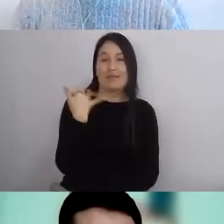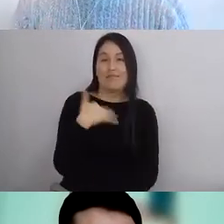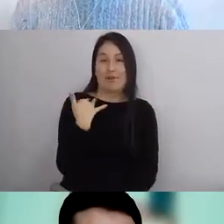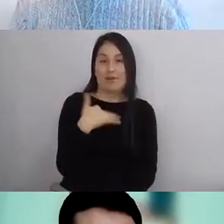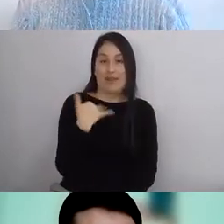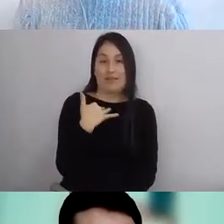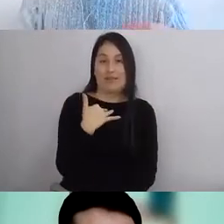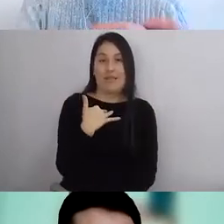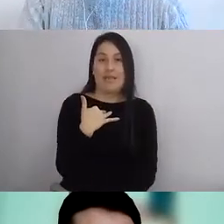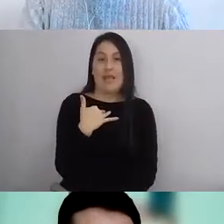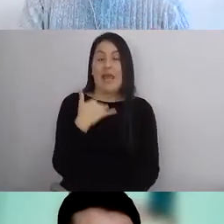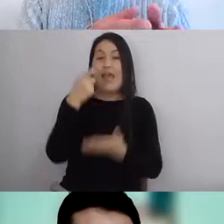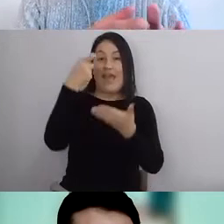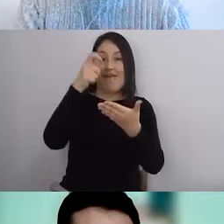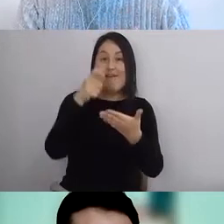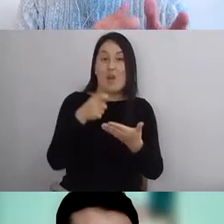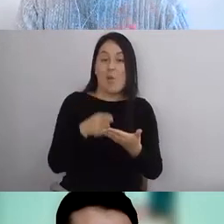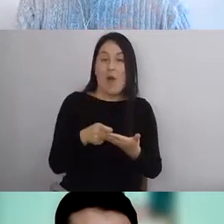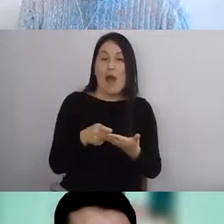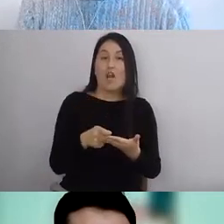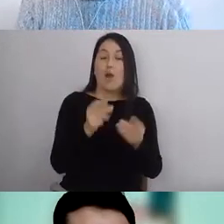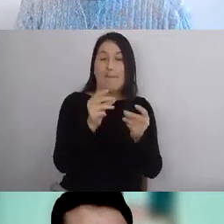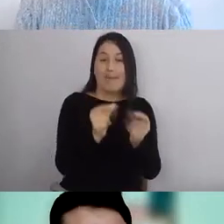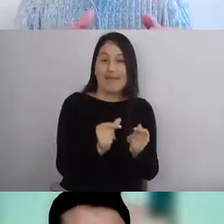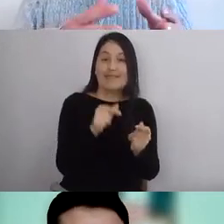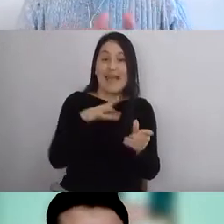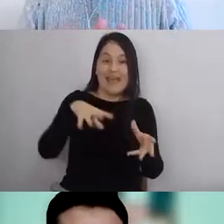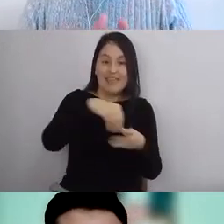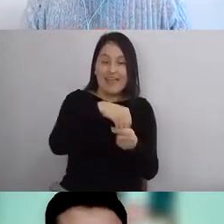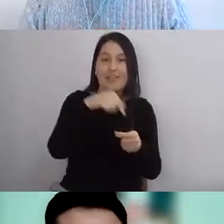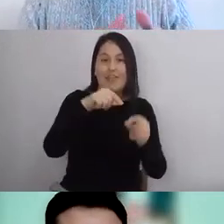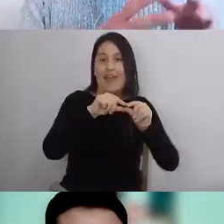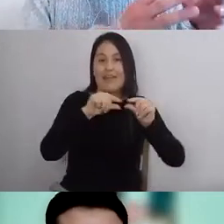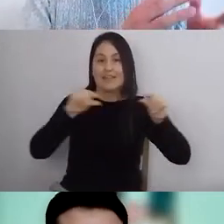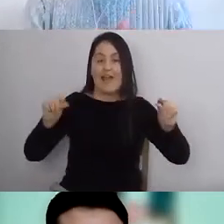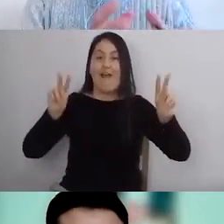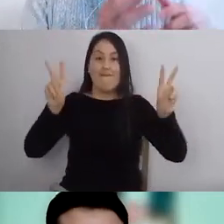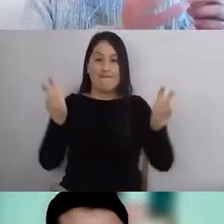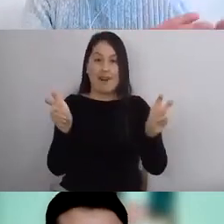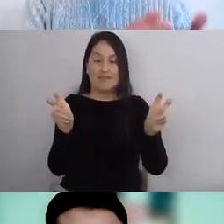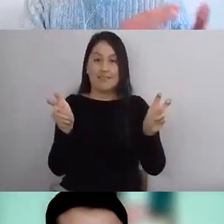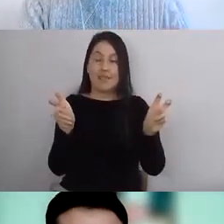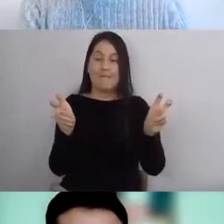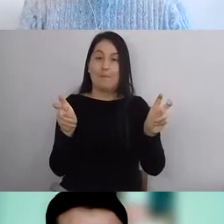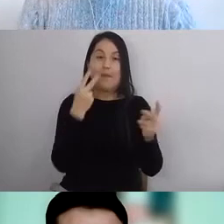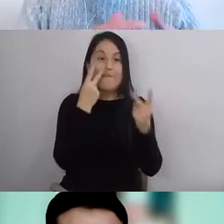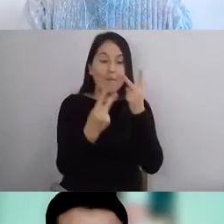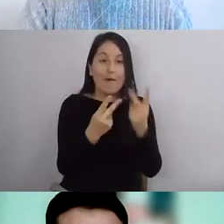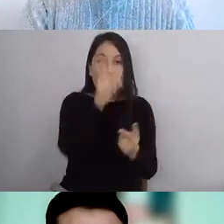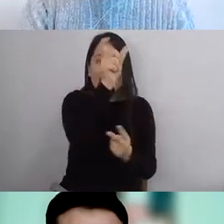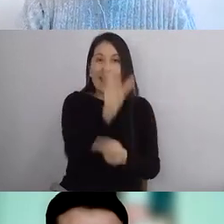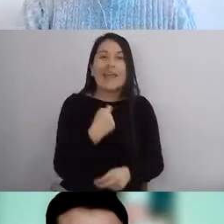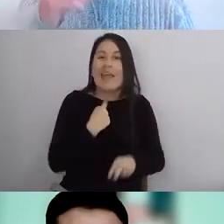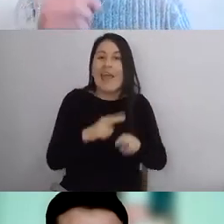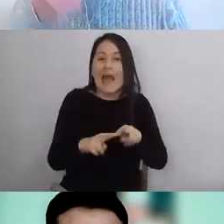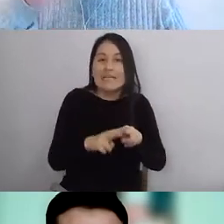evaluar competencias es una técnica que se basa en esa frase, de que vamos a ver comportamientos de una persona en su